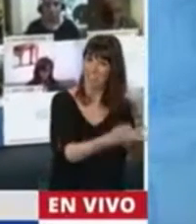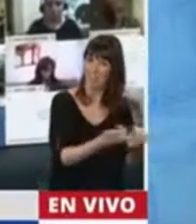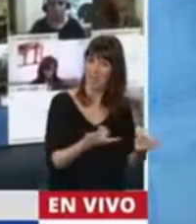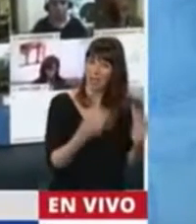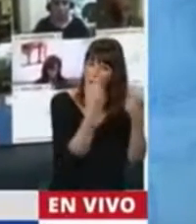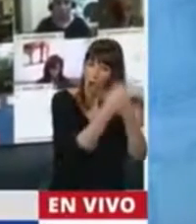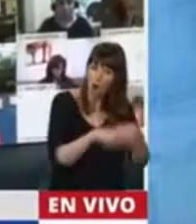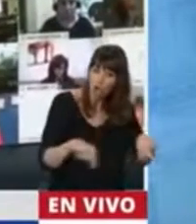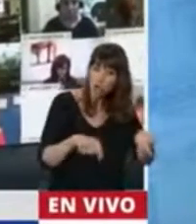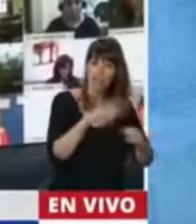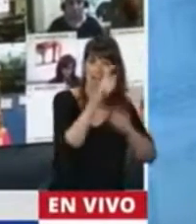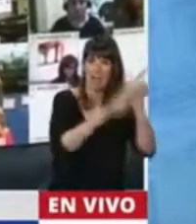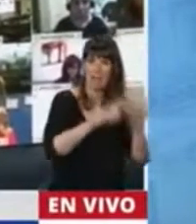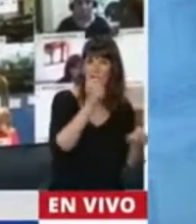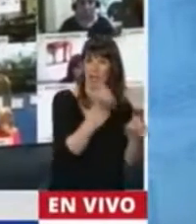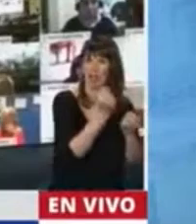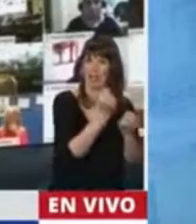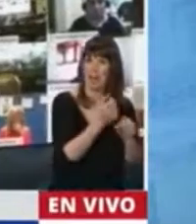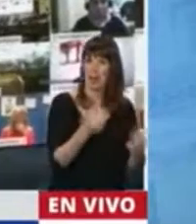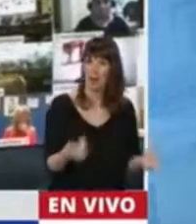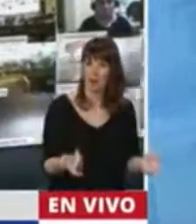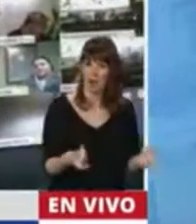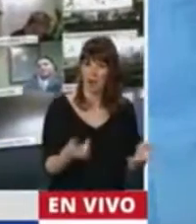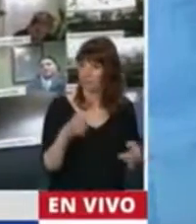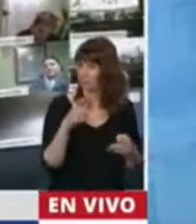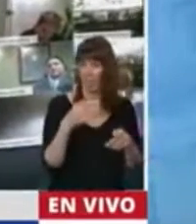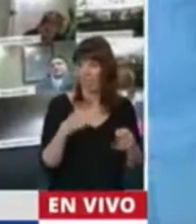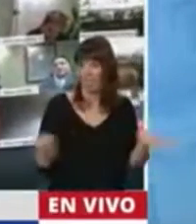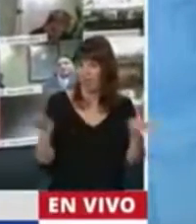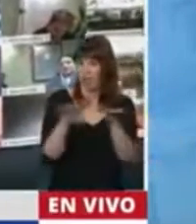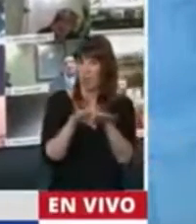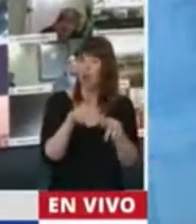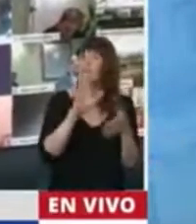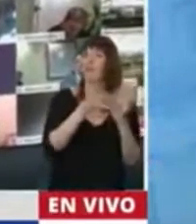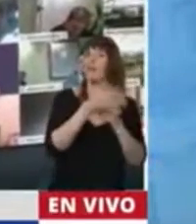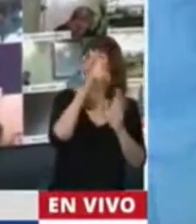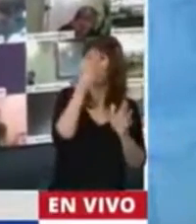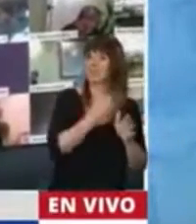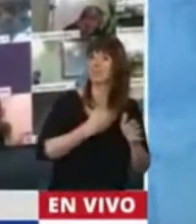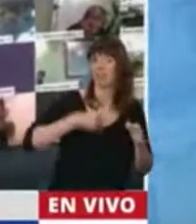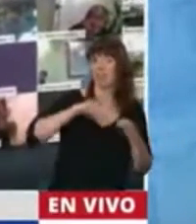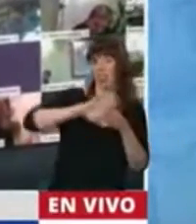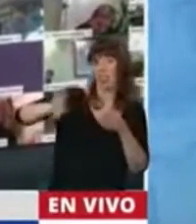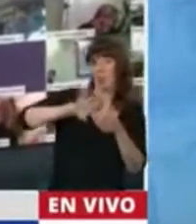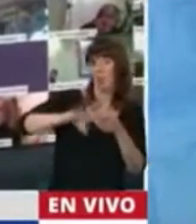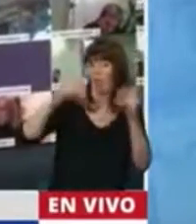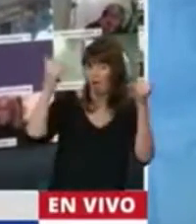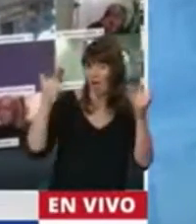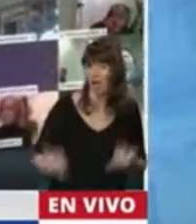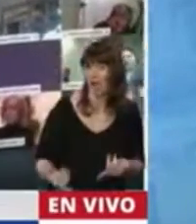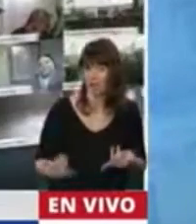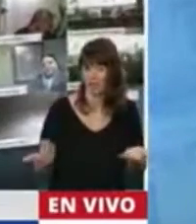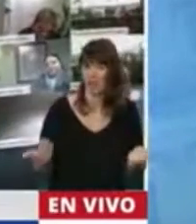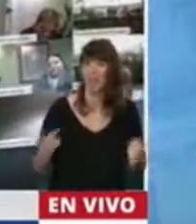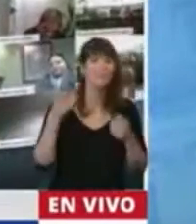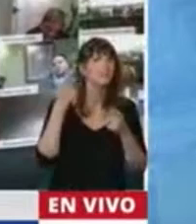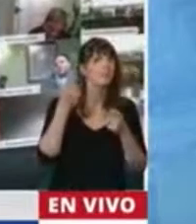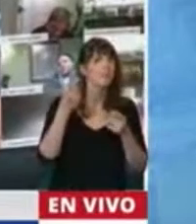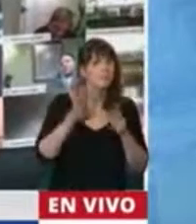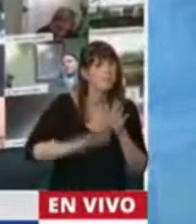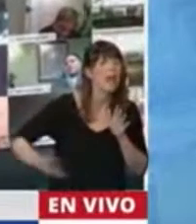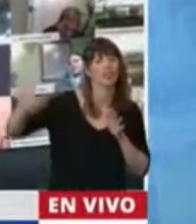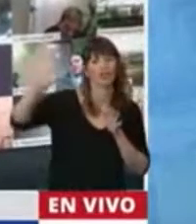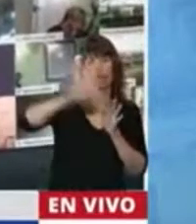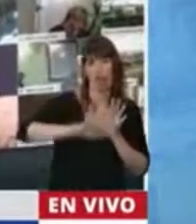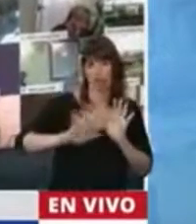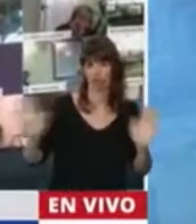específicamente que este trabajo no puede ser, tiene que ser voluntario. ¿Esto qué implica? Y sobre todo para aquellas modalidades